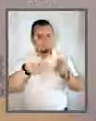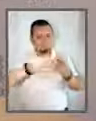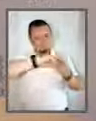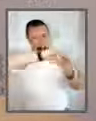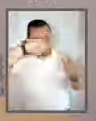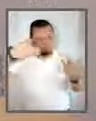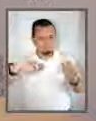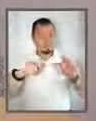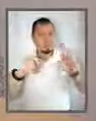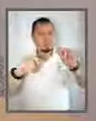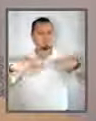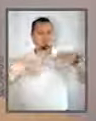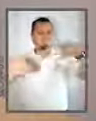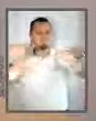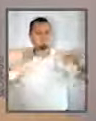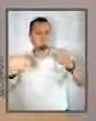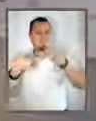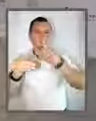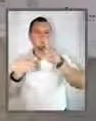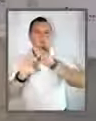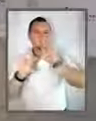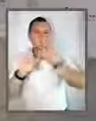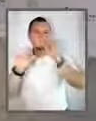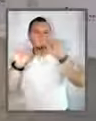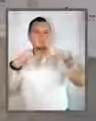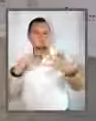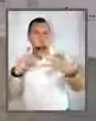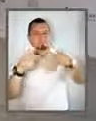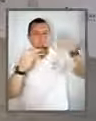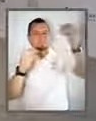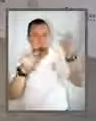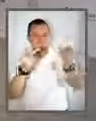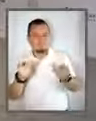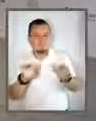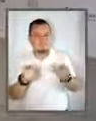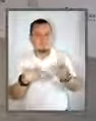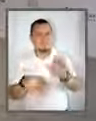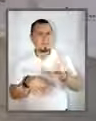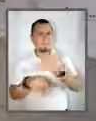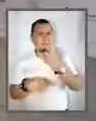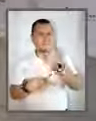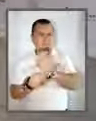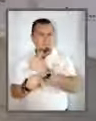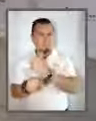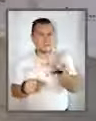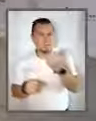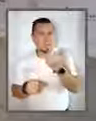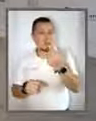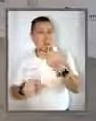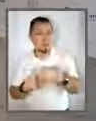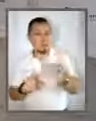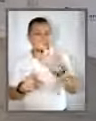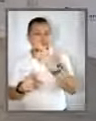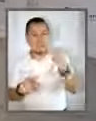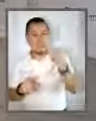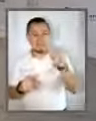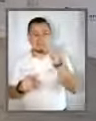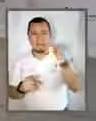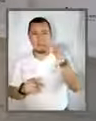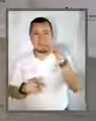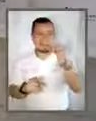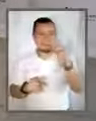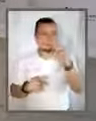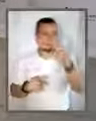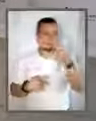para protección de todos. Juan Carlos Partida, ¿por qué hay tantos casos sospechosos? Casi cada día se acumulan 100, como ayer. ¿No